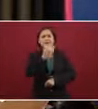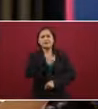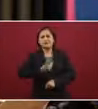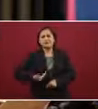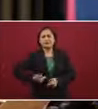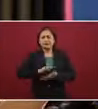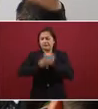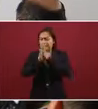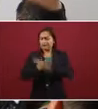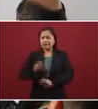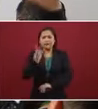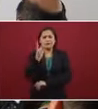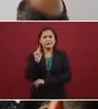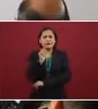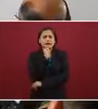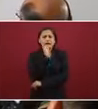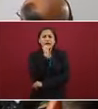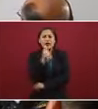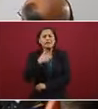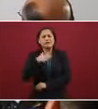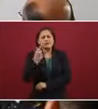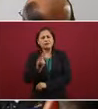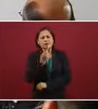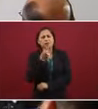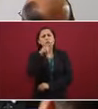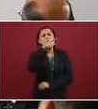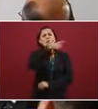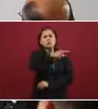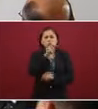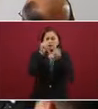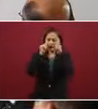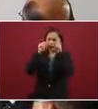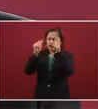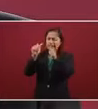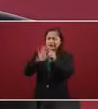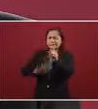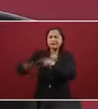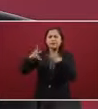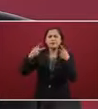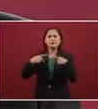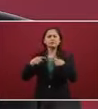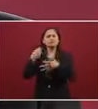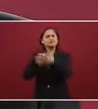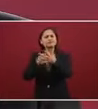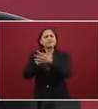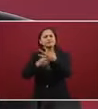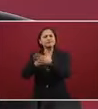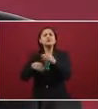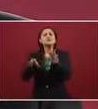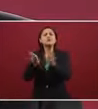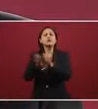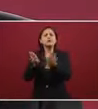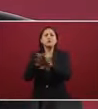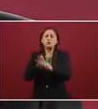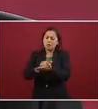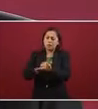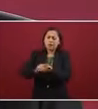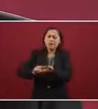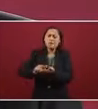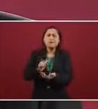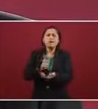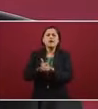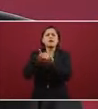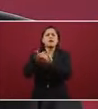¿Cuál sería el mecanismo para fortalecer las demandas sociales y limpiar los ayuntamientos? Porque muchos están